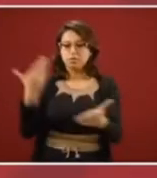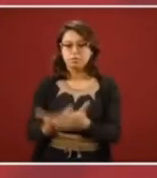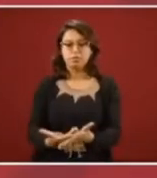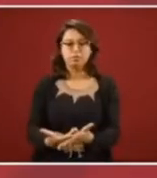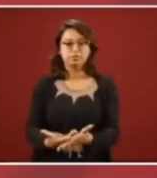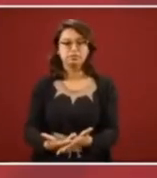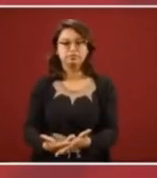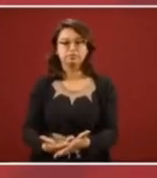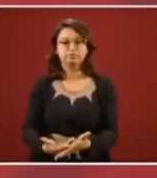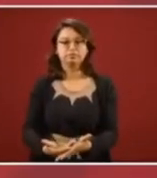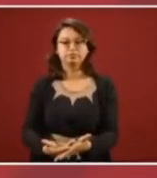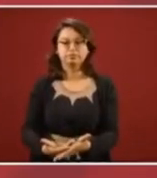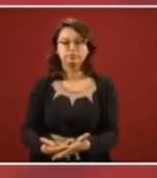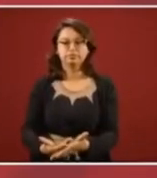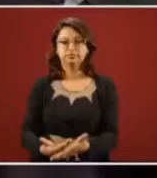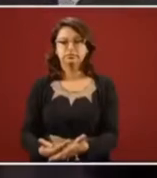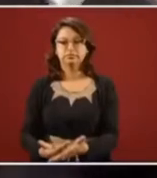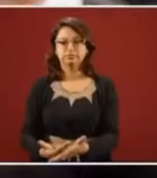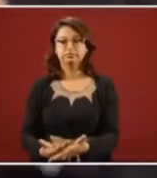más